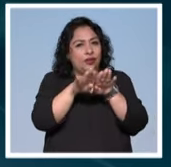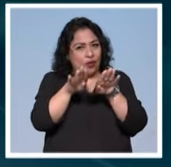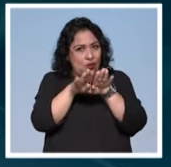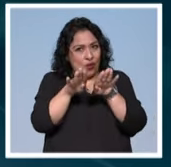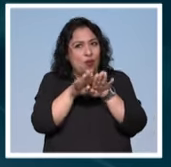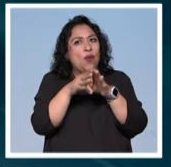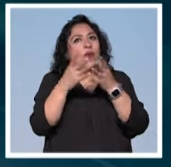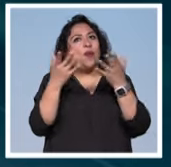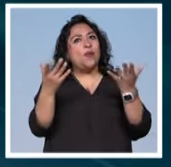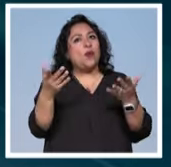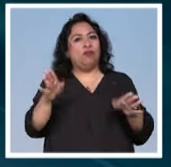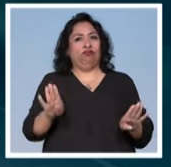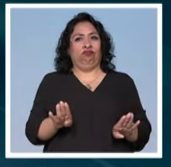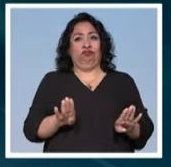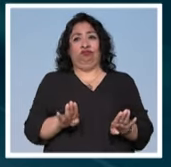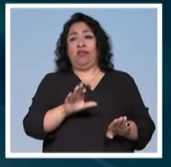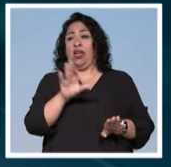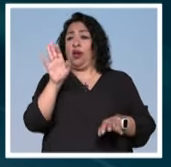aprendes